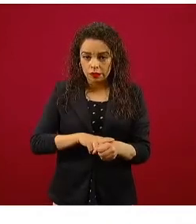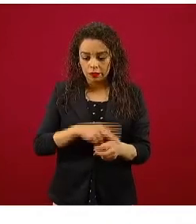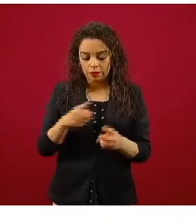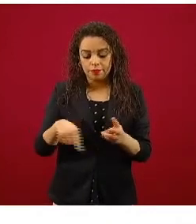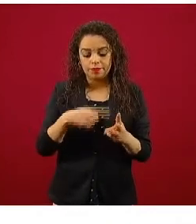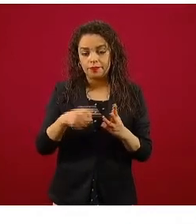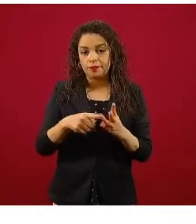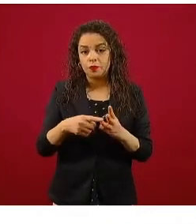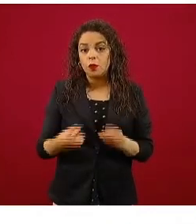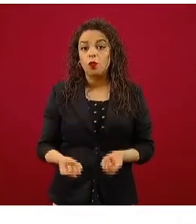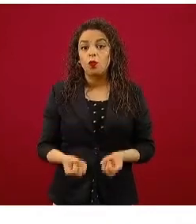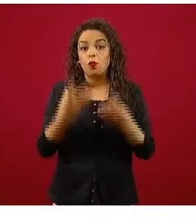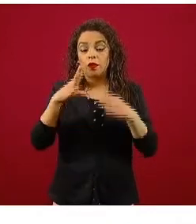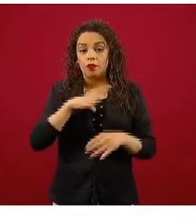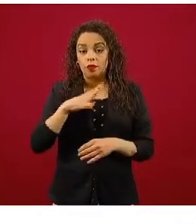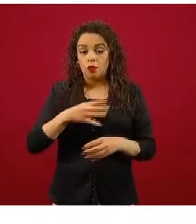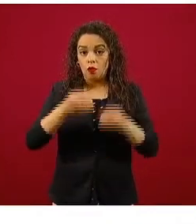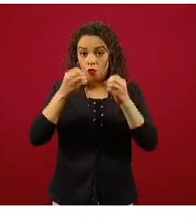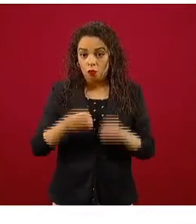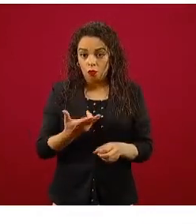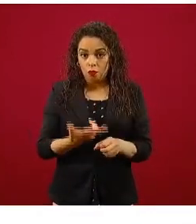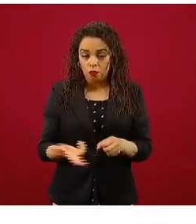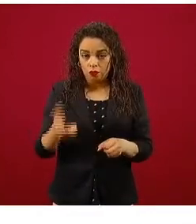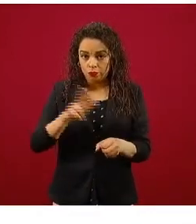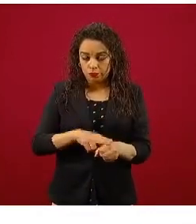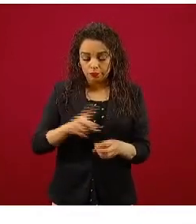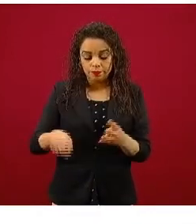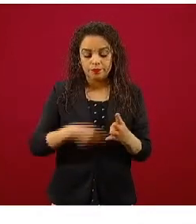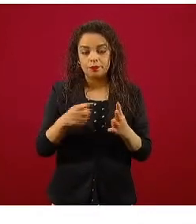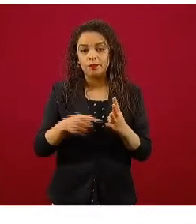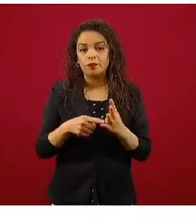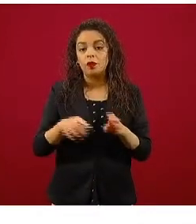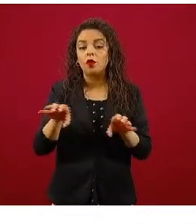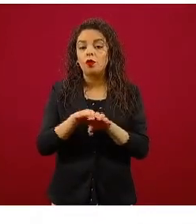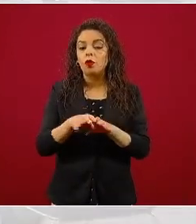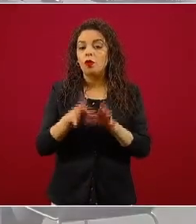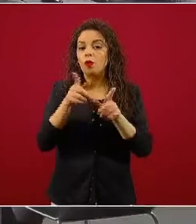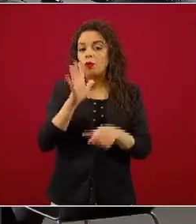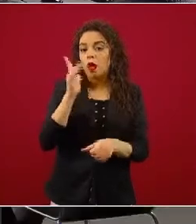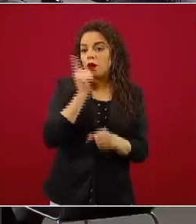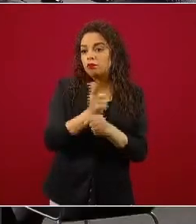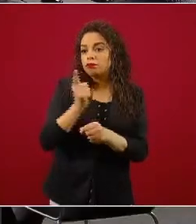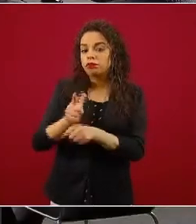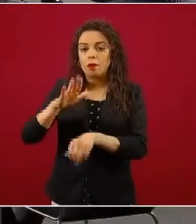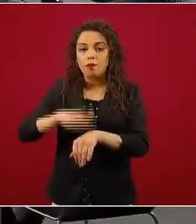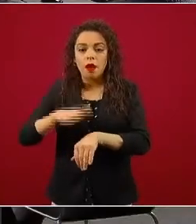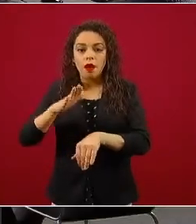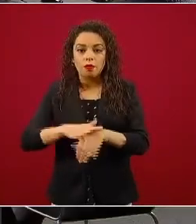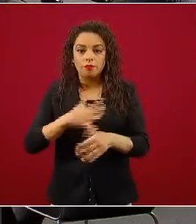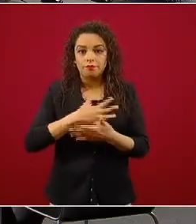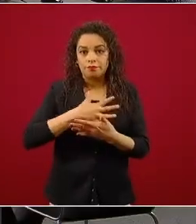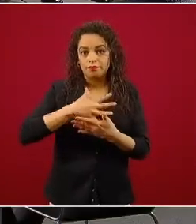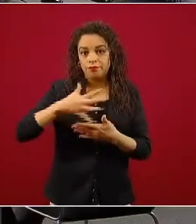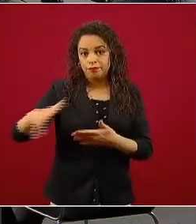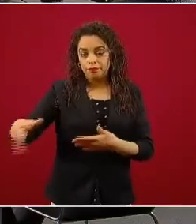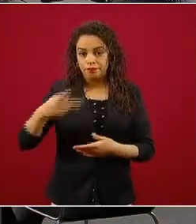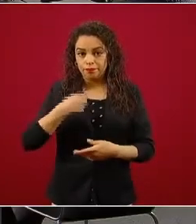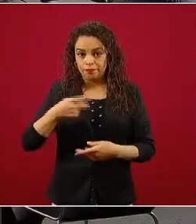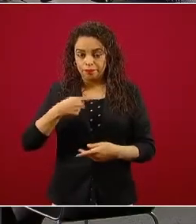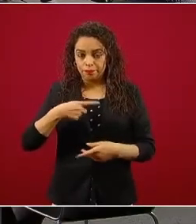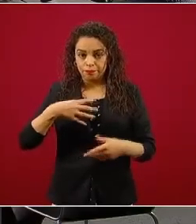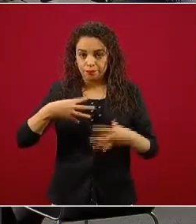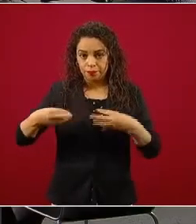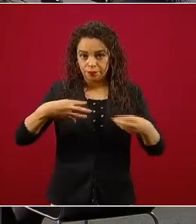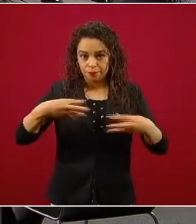y cómo se van detectando nuevos casos. Conforme se detectan más casos, la epidemia está más activa. La